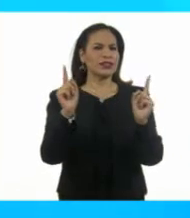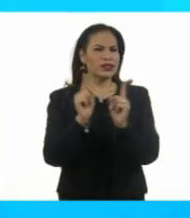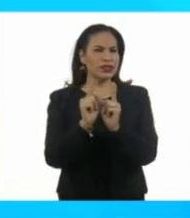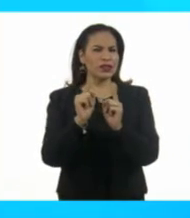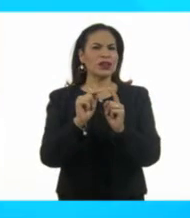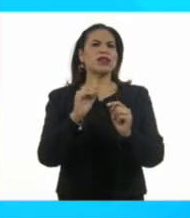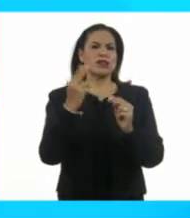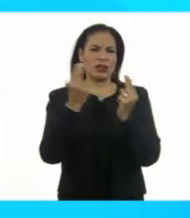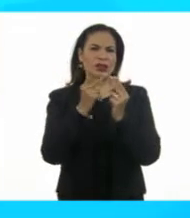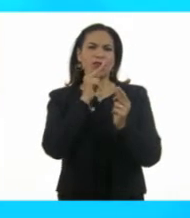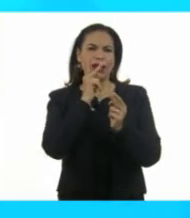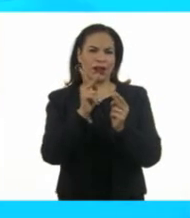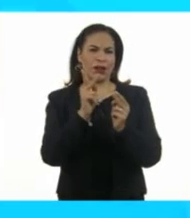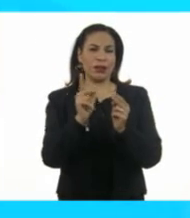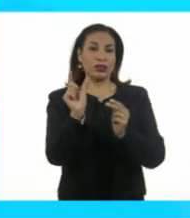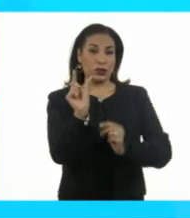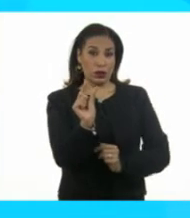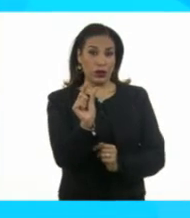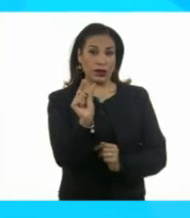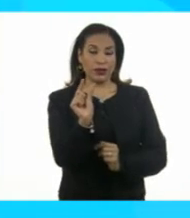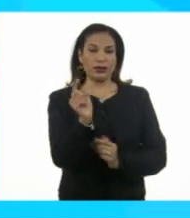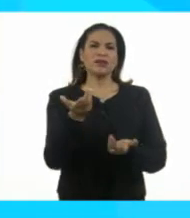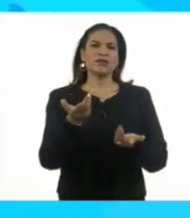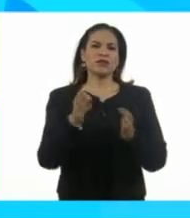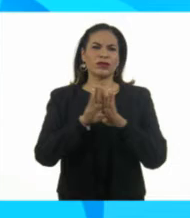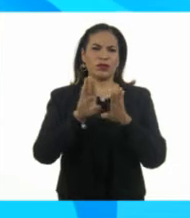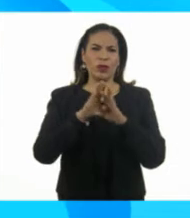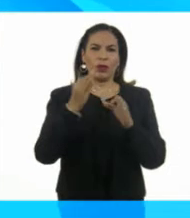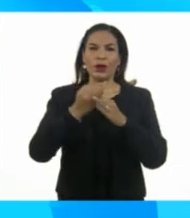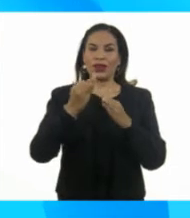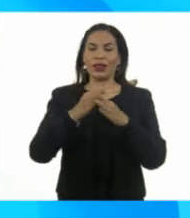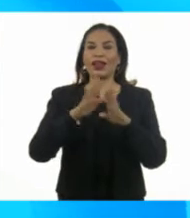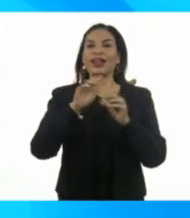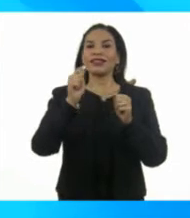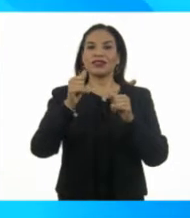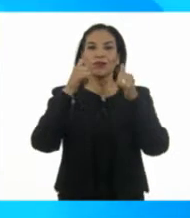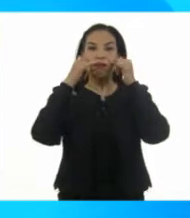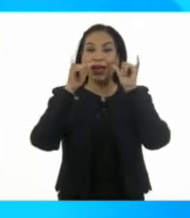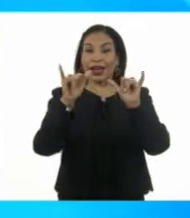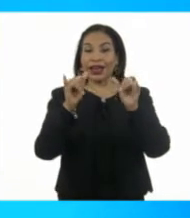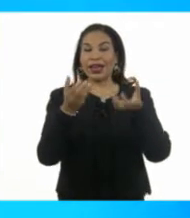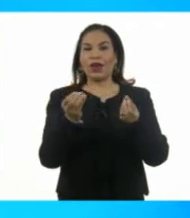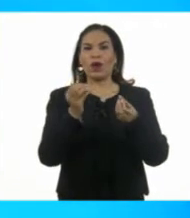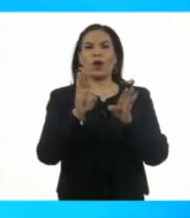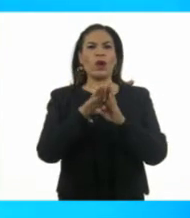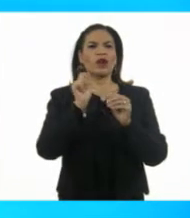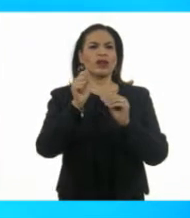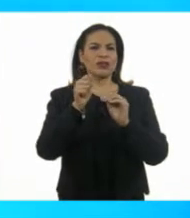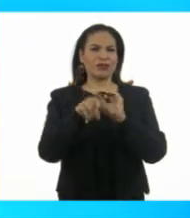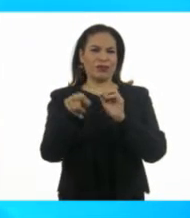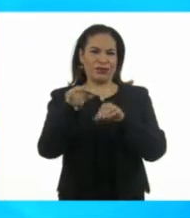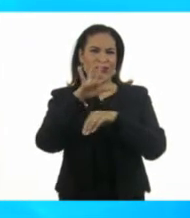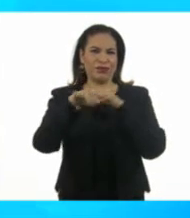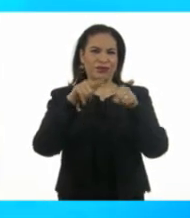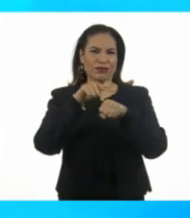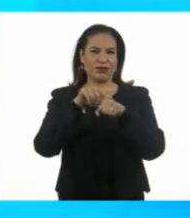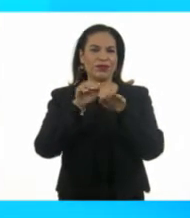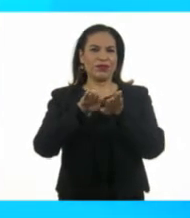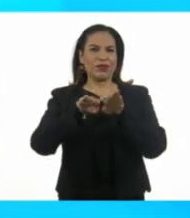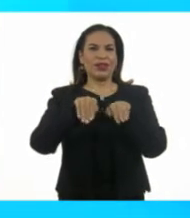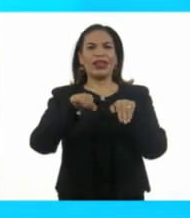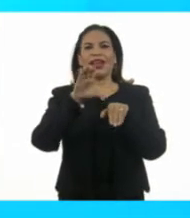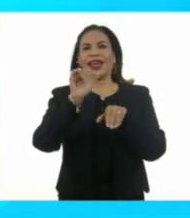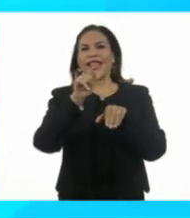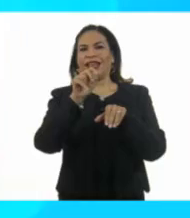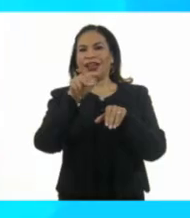chiquitas necesitamos palabras cortas? Como en el caso de vaca y Catarina, porque,